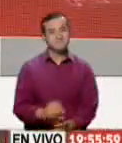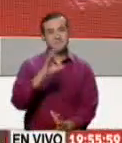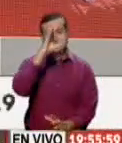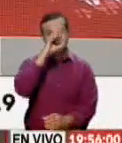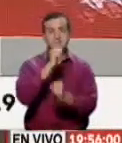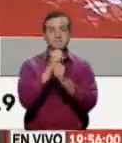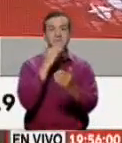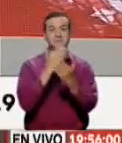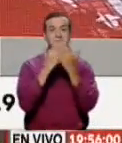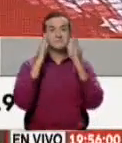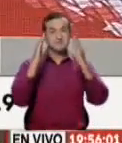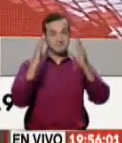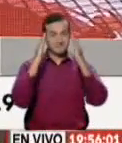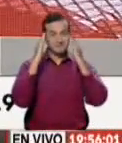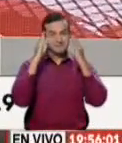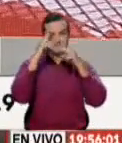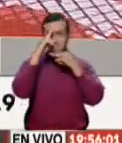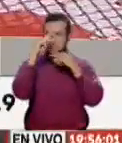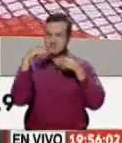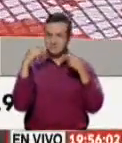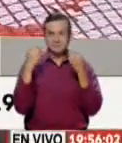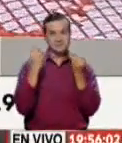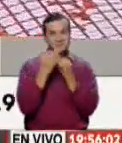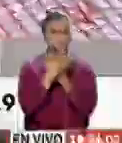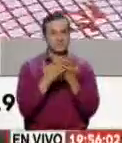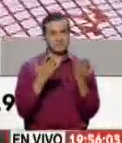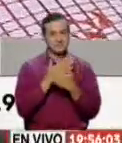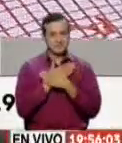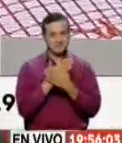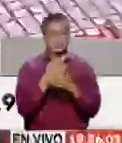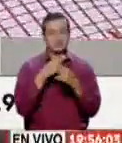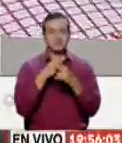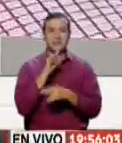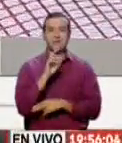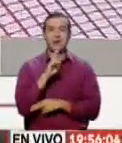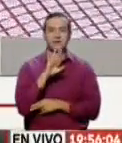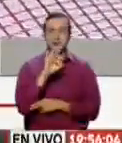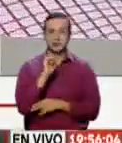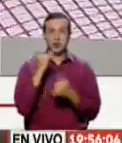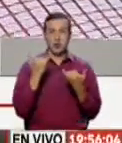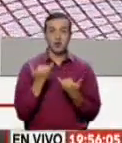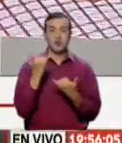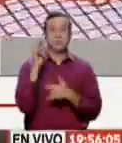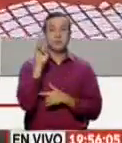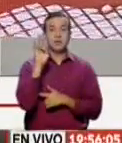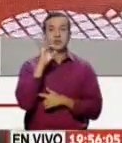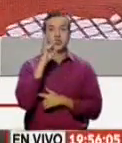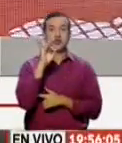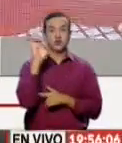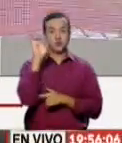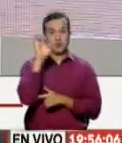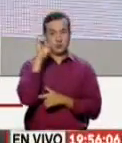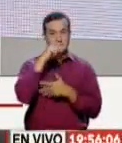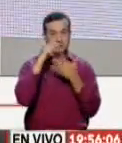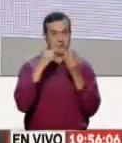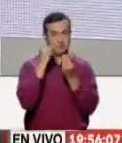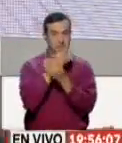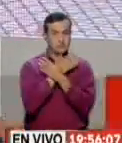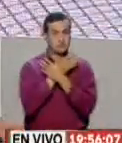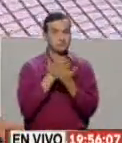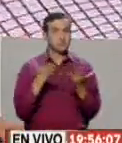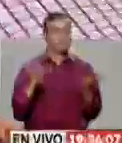Buenas noches, gracias por acompañarnos en Telediario Estelar. Les saluda Fabricio Ceballos. Hoy viernes 18 de enero les ofrecemos importante